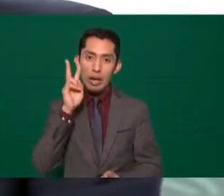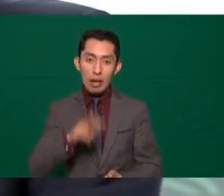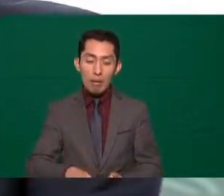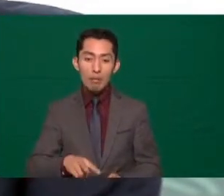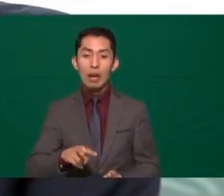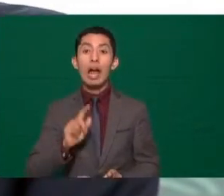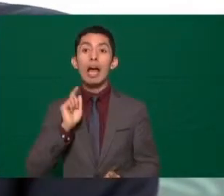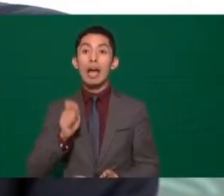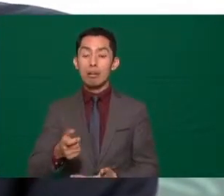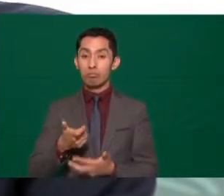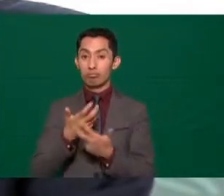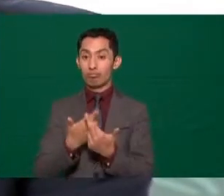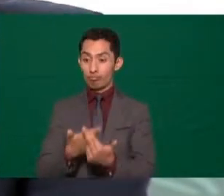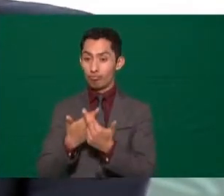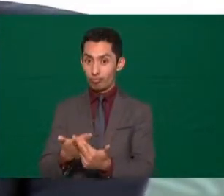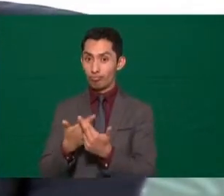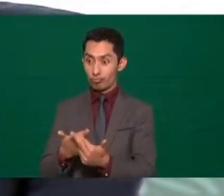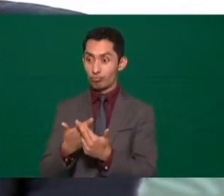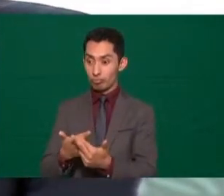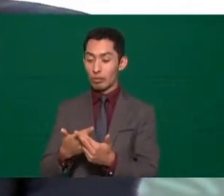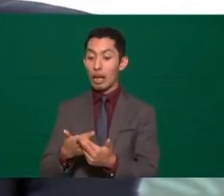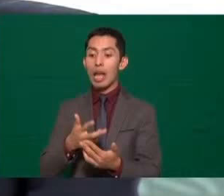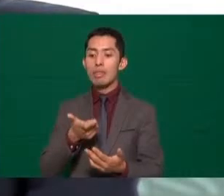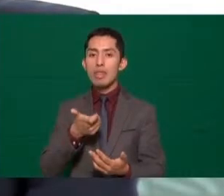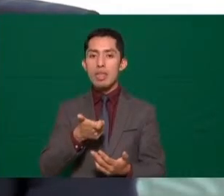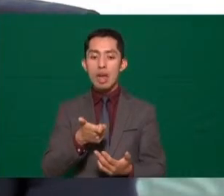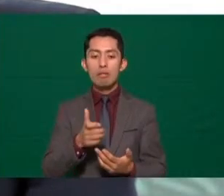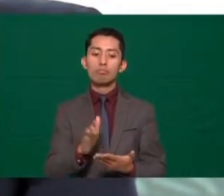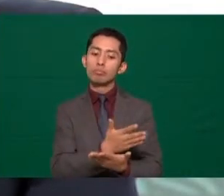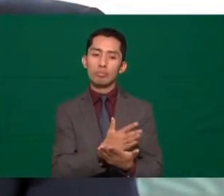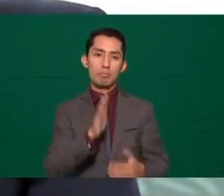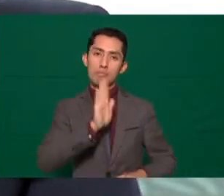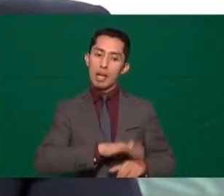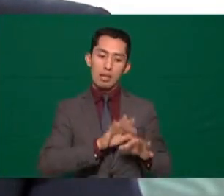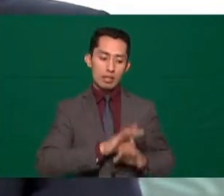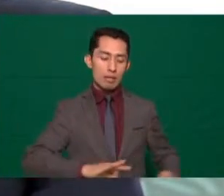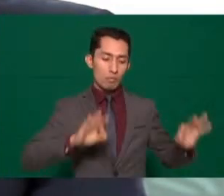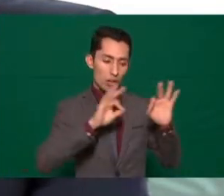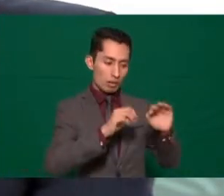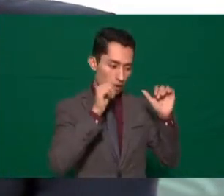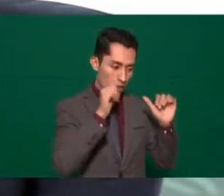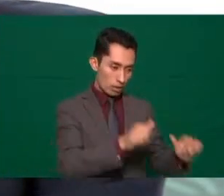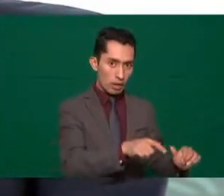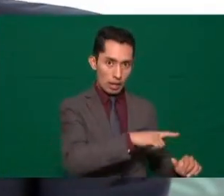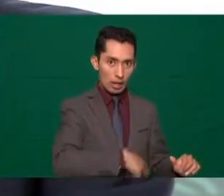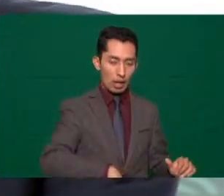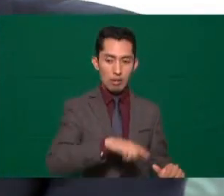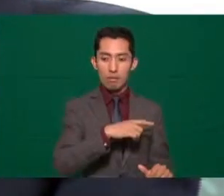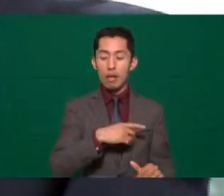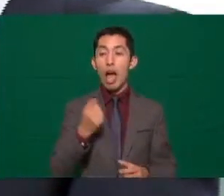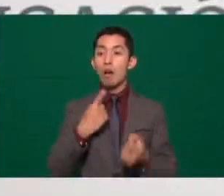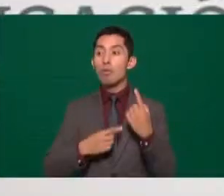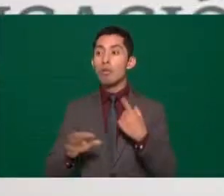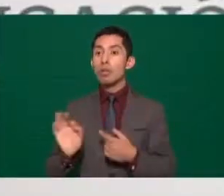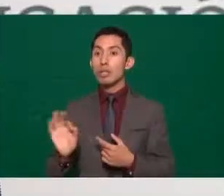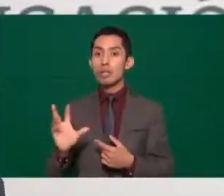por las molestias que estas obras están causando,